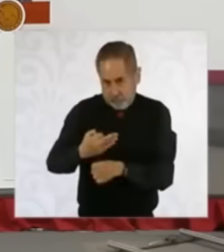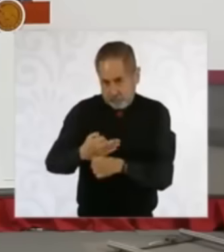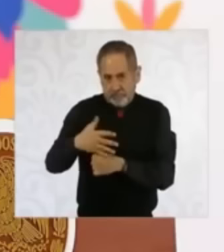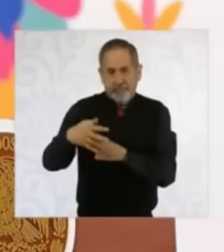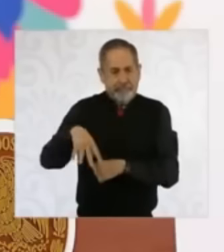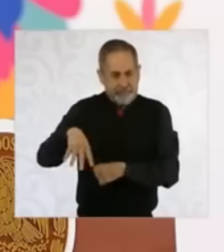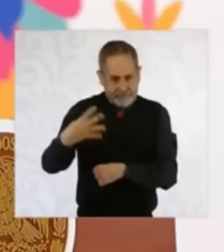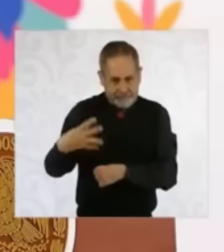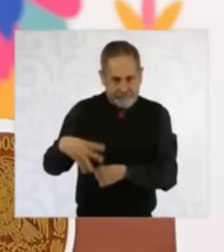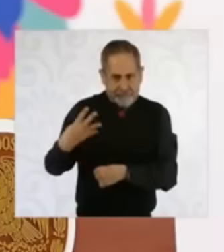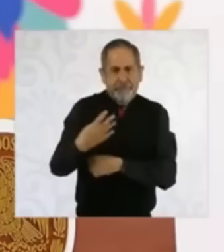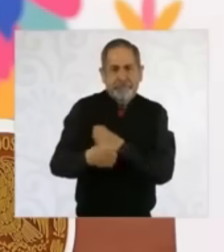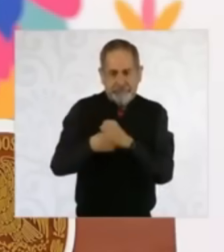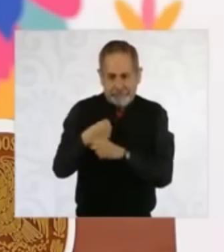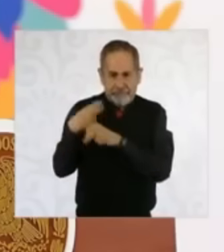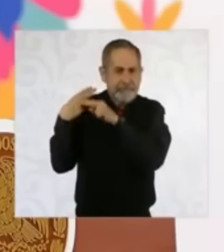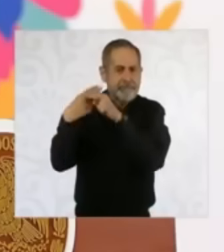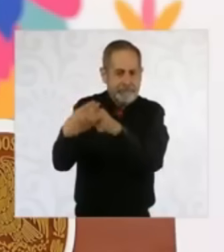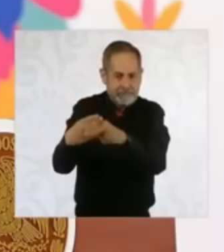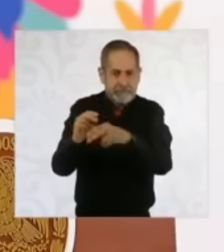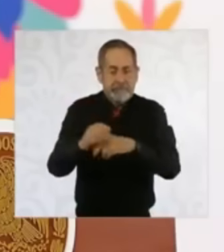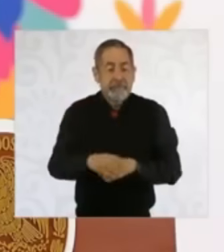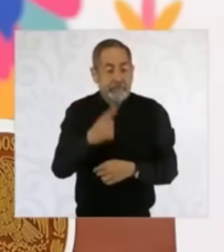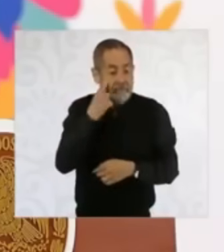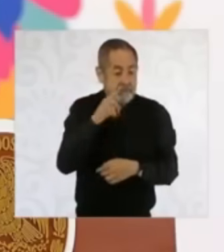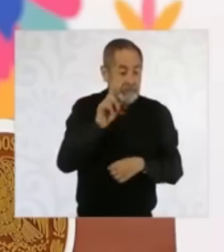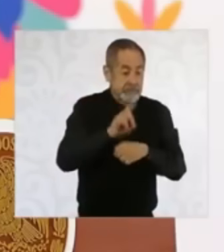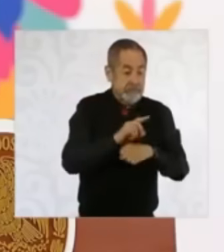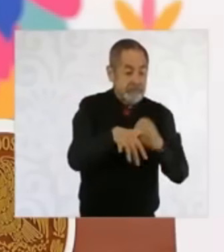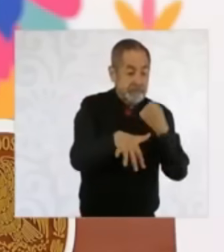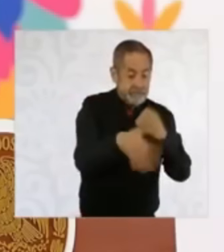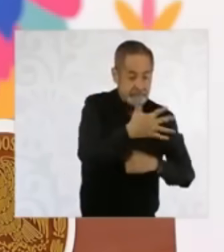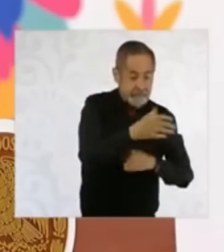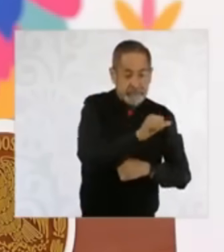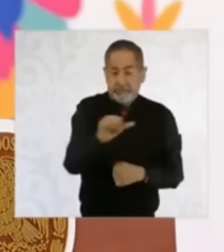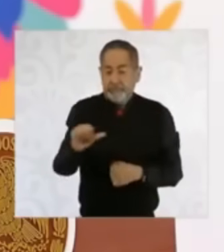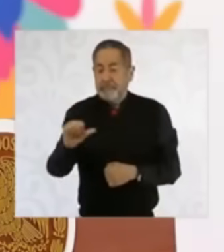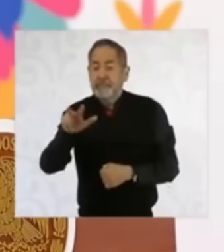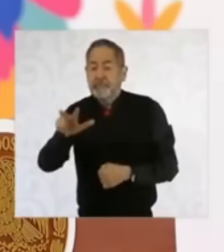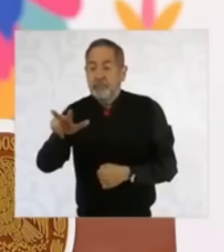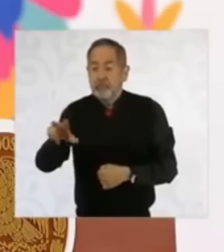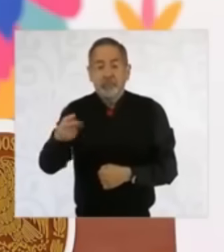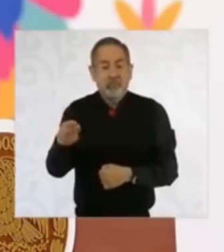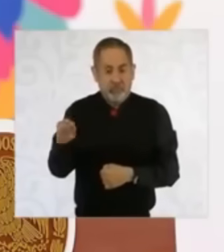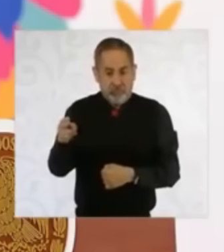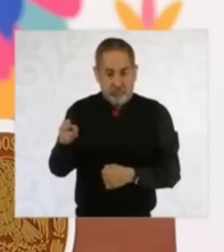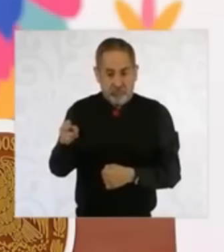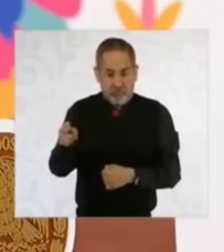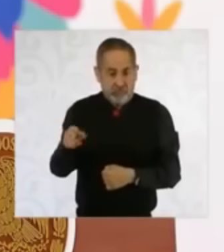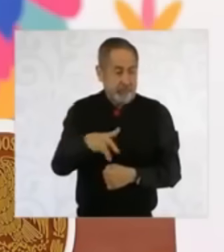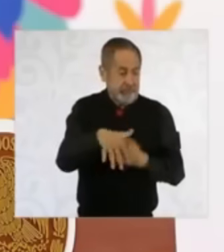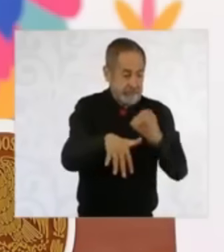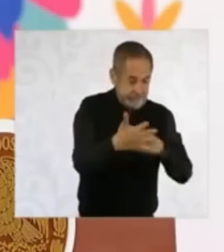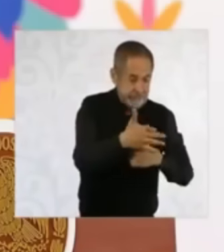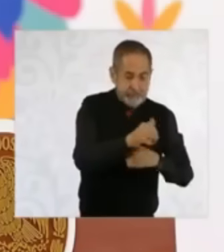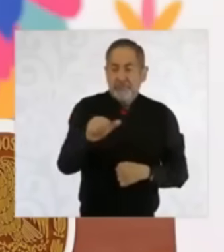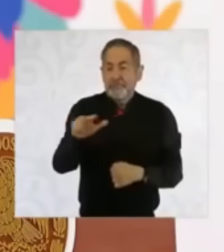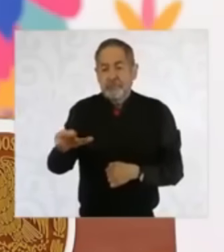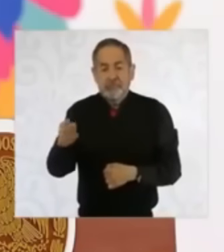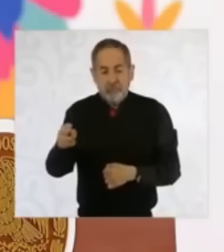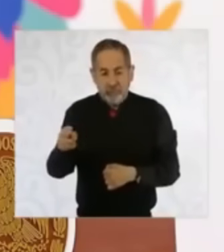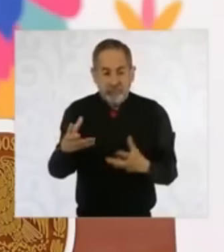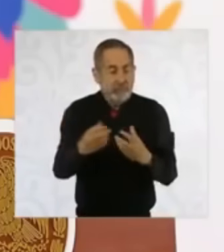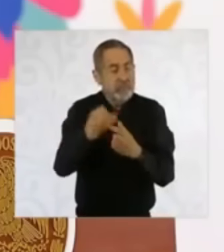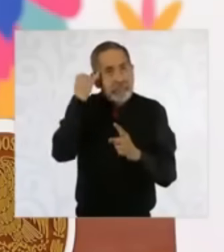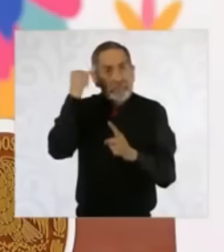un premio extra es como un doble Golpe de suerte Así que no duden en usar su del bienestar para participar ahora